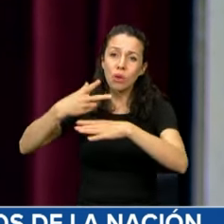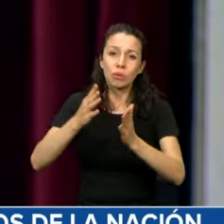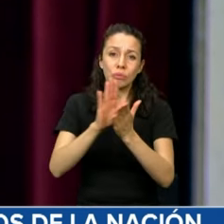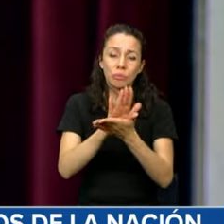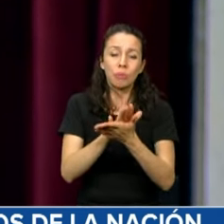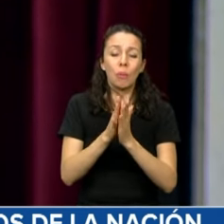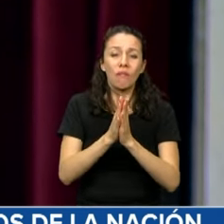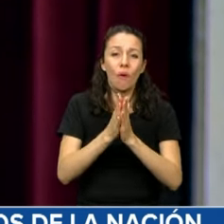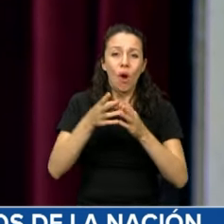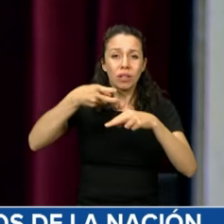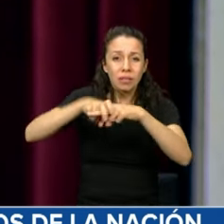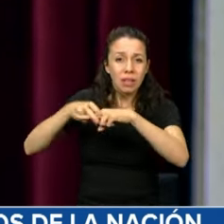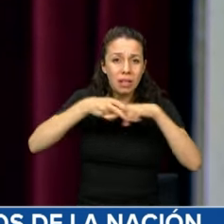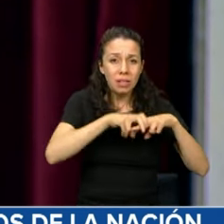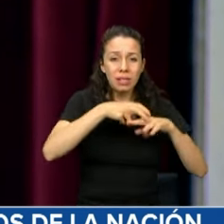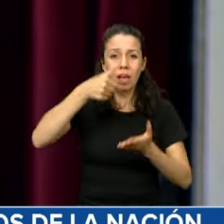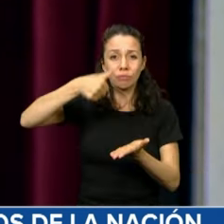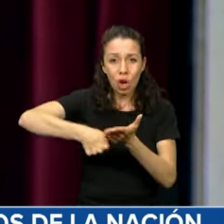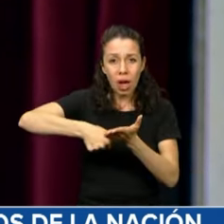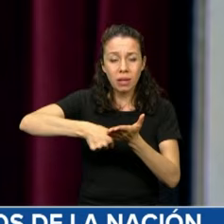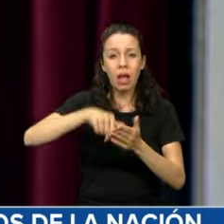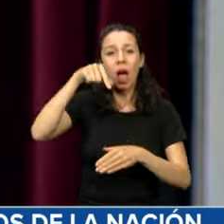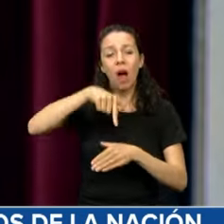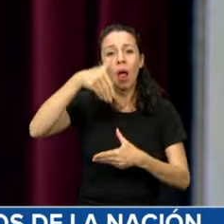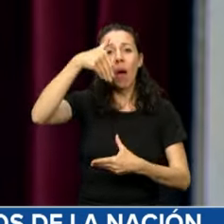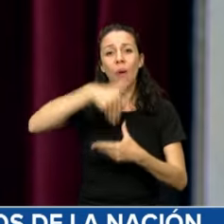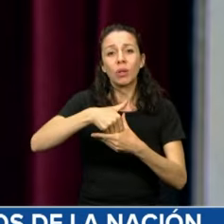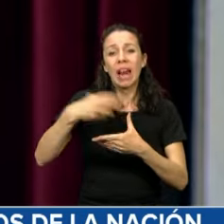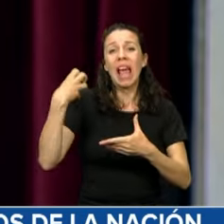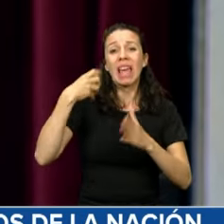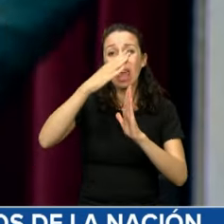len se va a votar en